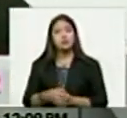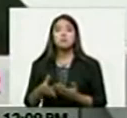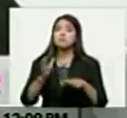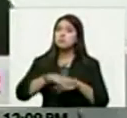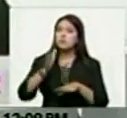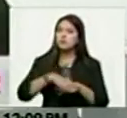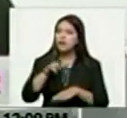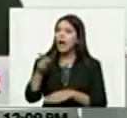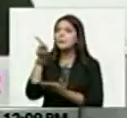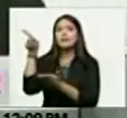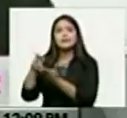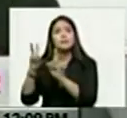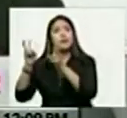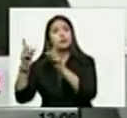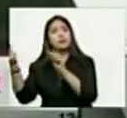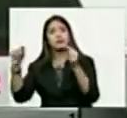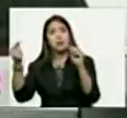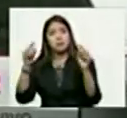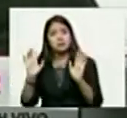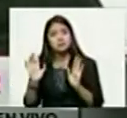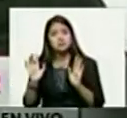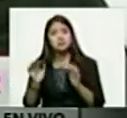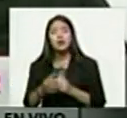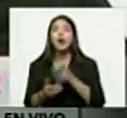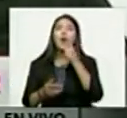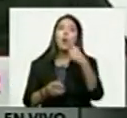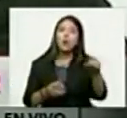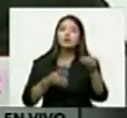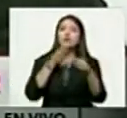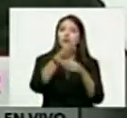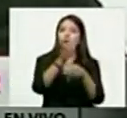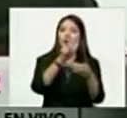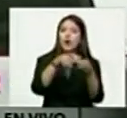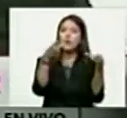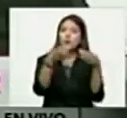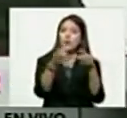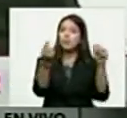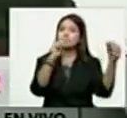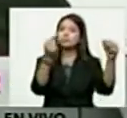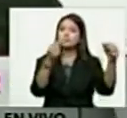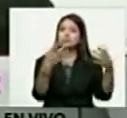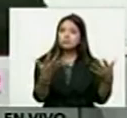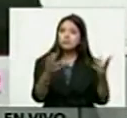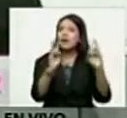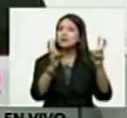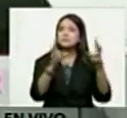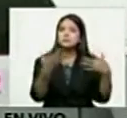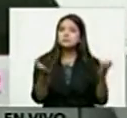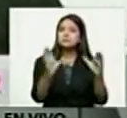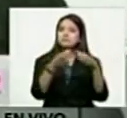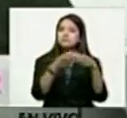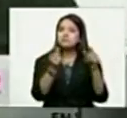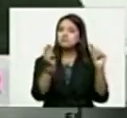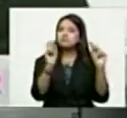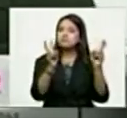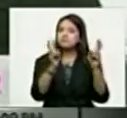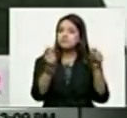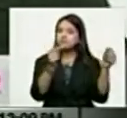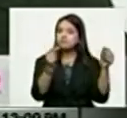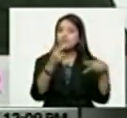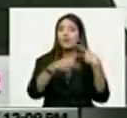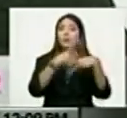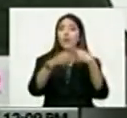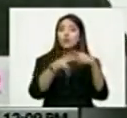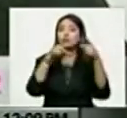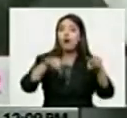participando en la mesa de exportación. Allá está también la Fuerza Armada Nacional Bolivariana participando en la mesa de